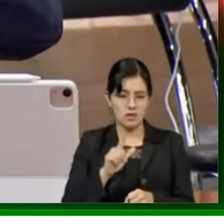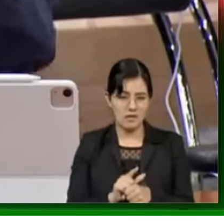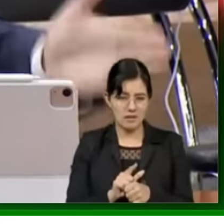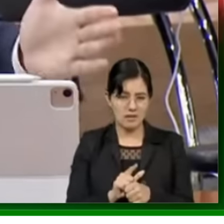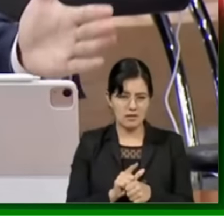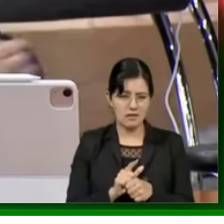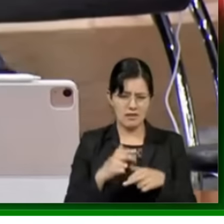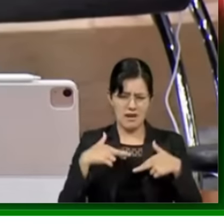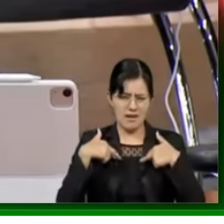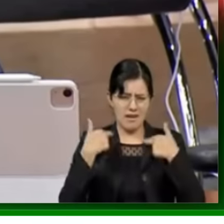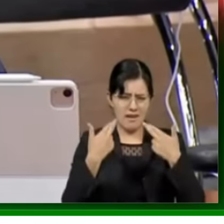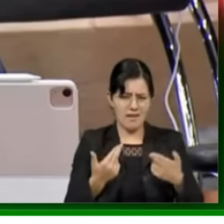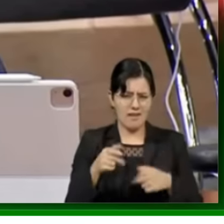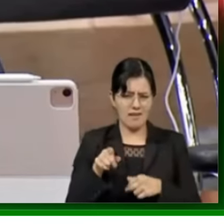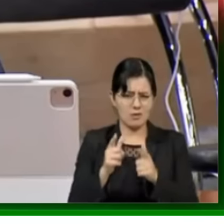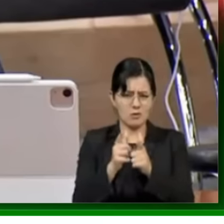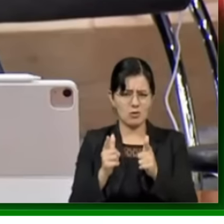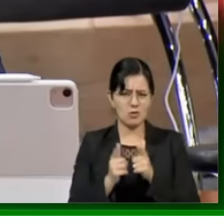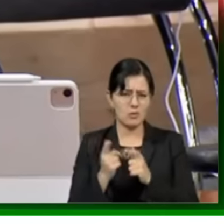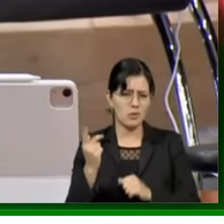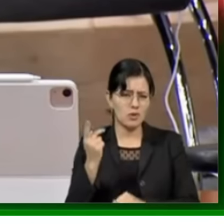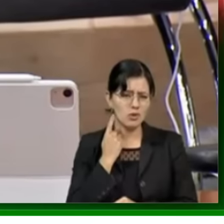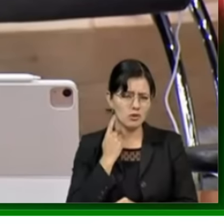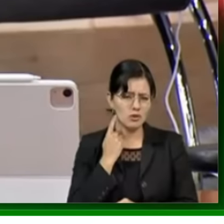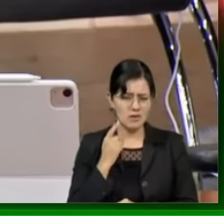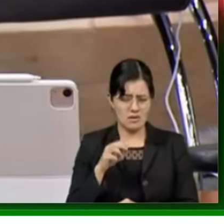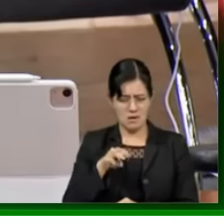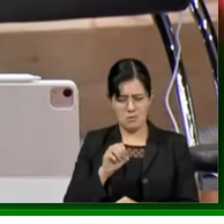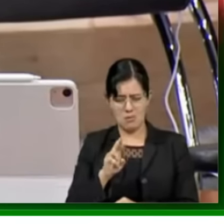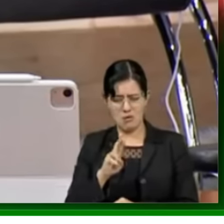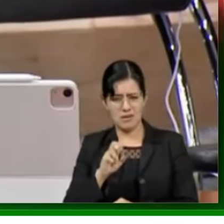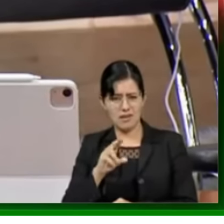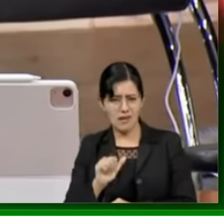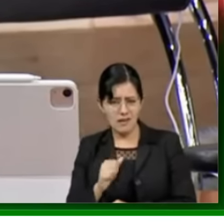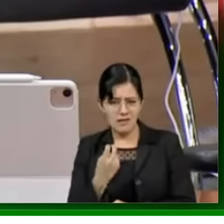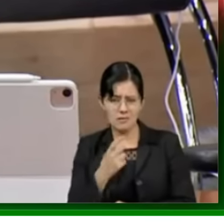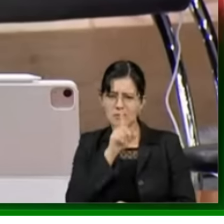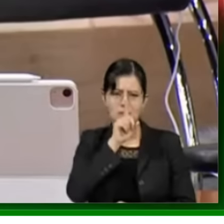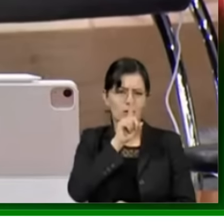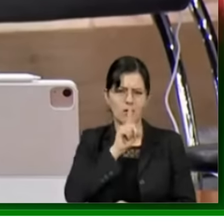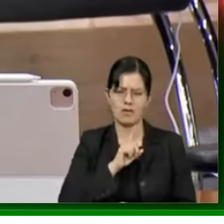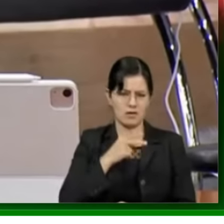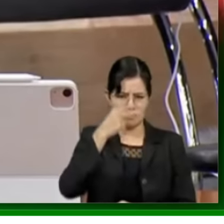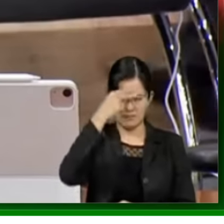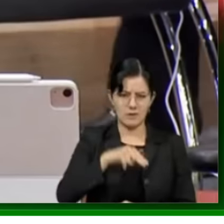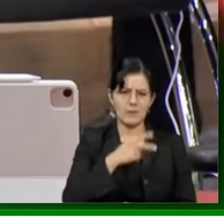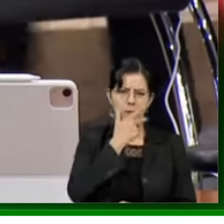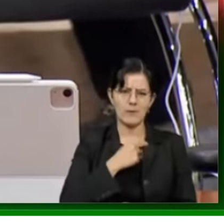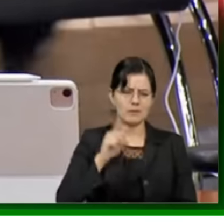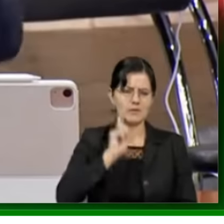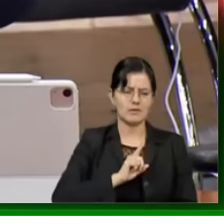los regala un partido político que en este caso es morena No es cierto mexicanas y